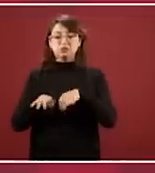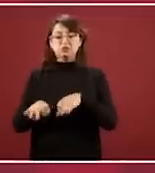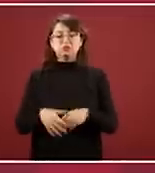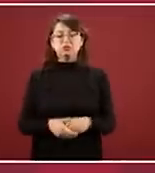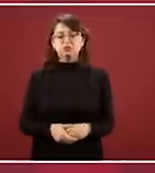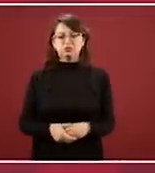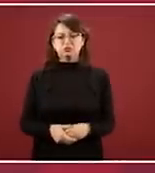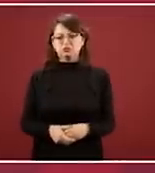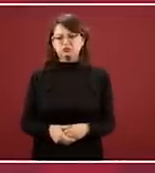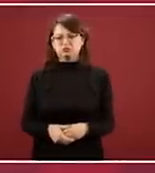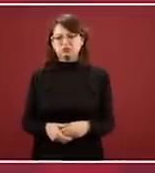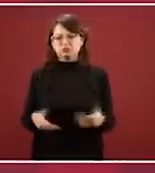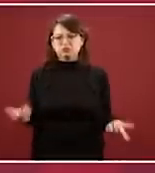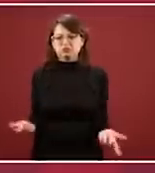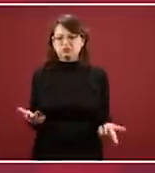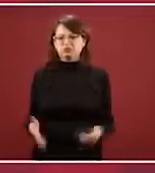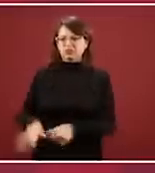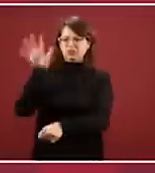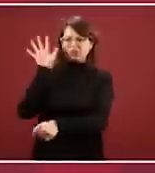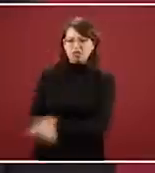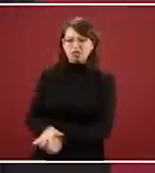¿Y cuándo hemos reprimido a alguien?